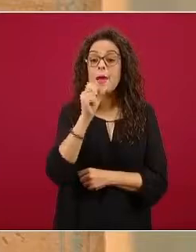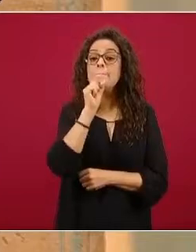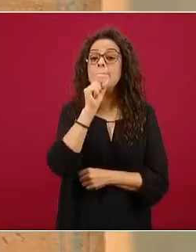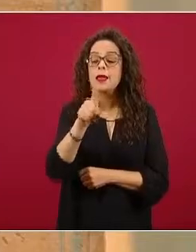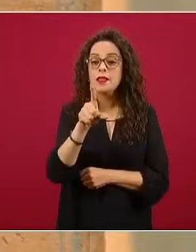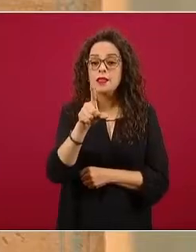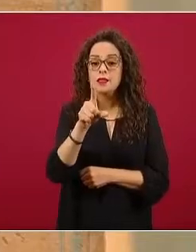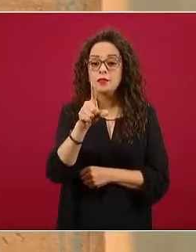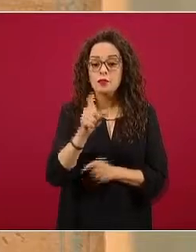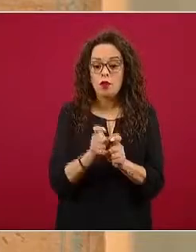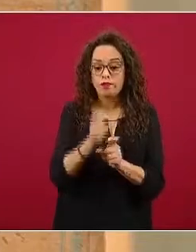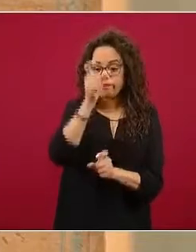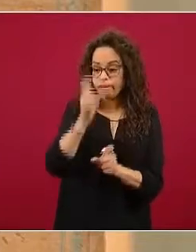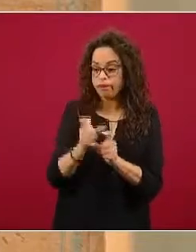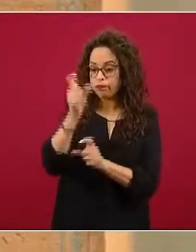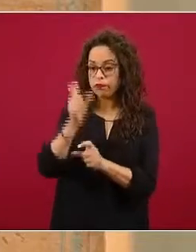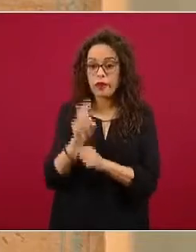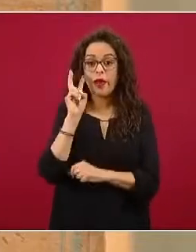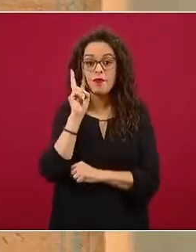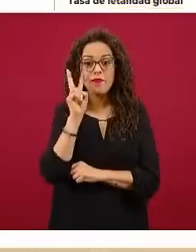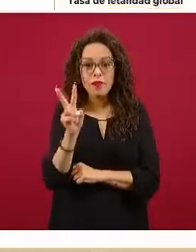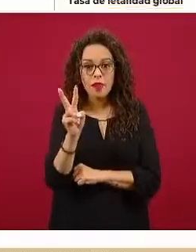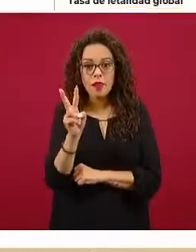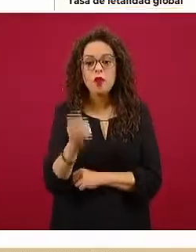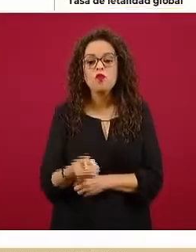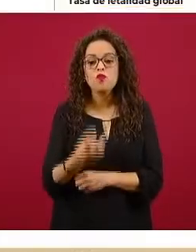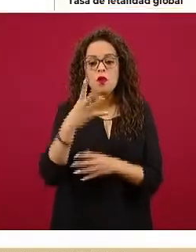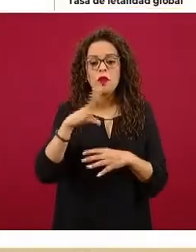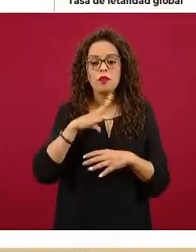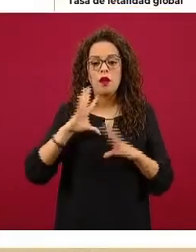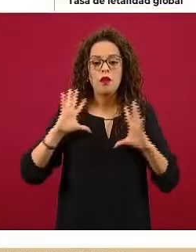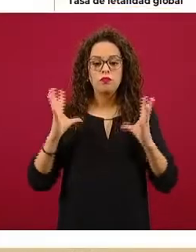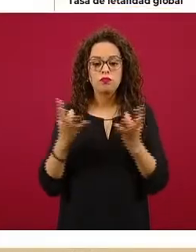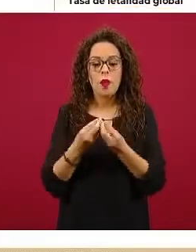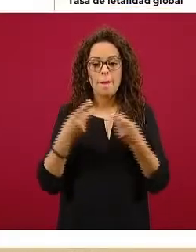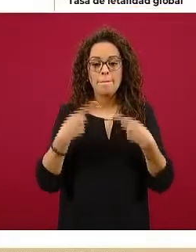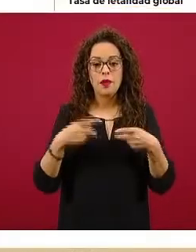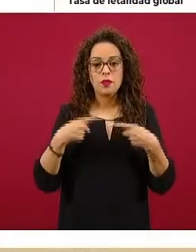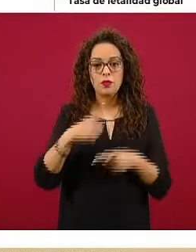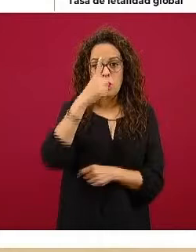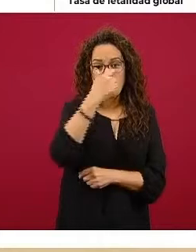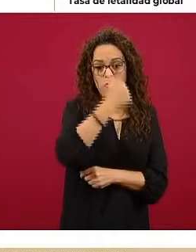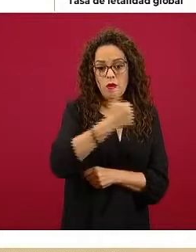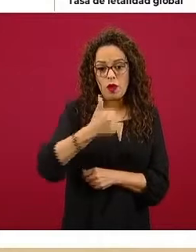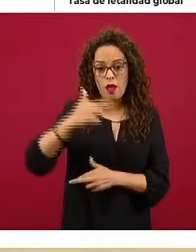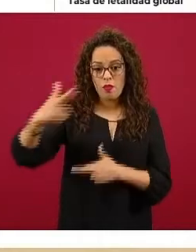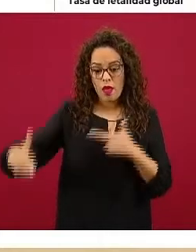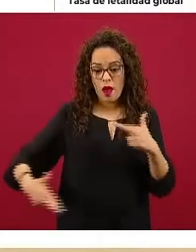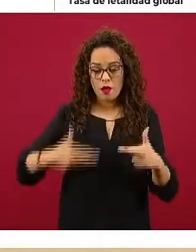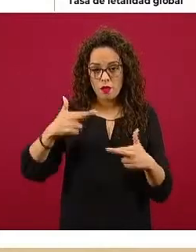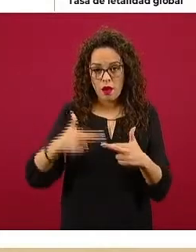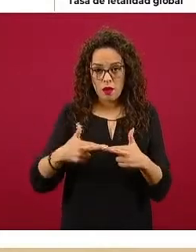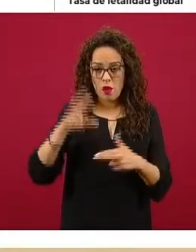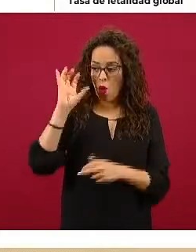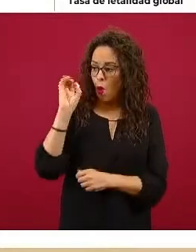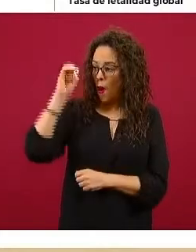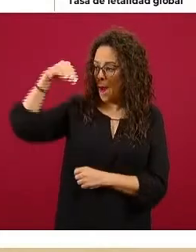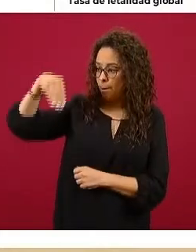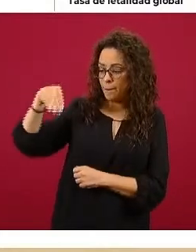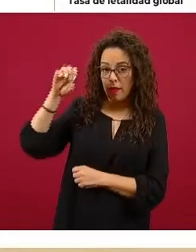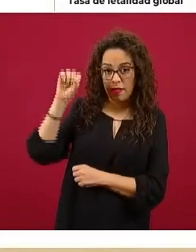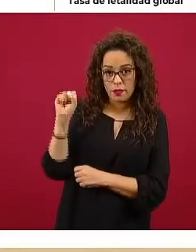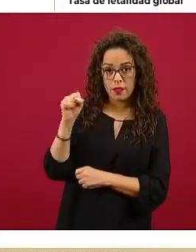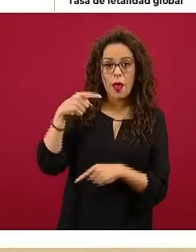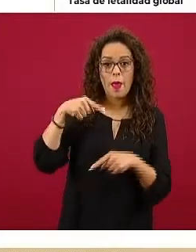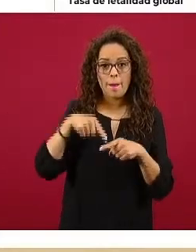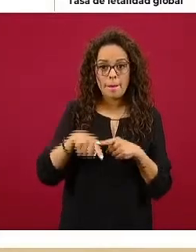barras representadas la proporción de personas que para cada una de las regiones de la OMS han iniciado